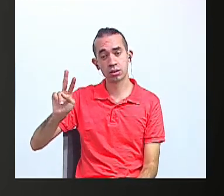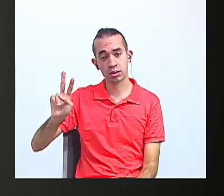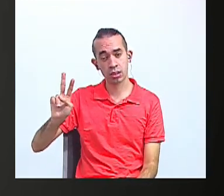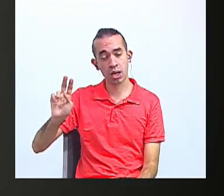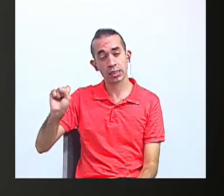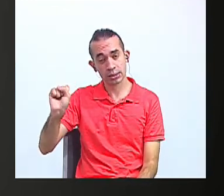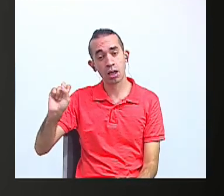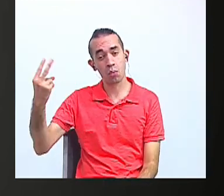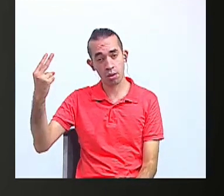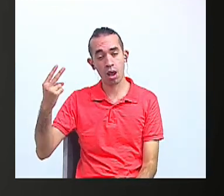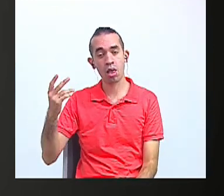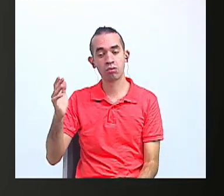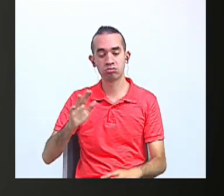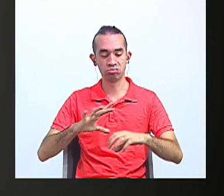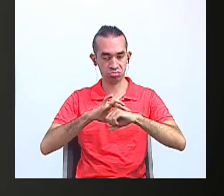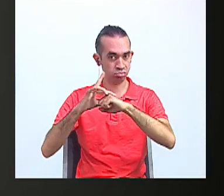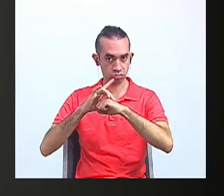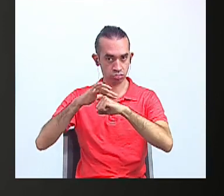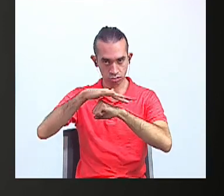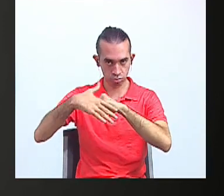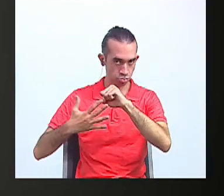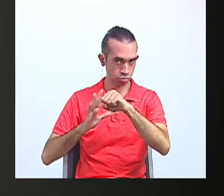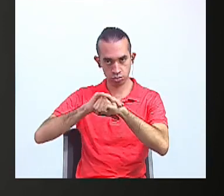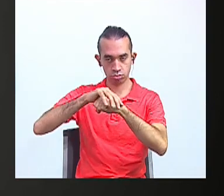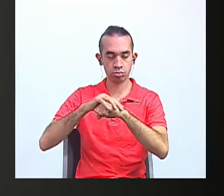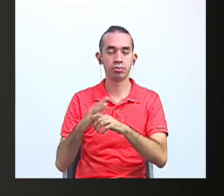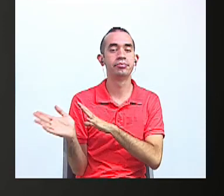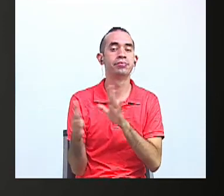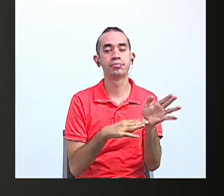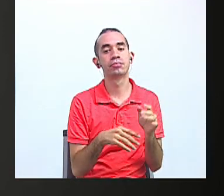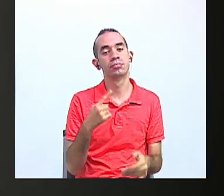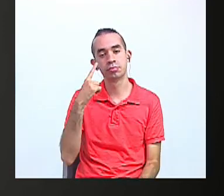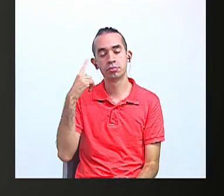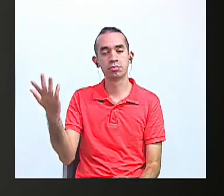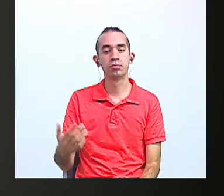terrestres. Muy bien, hagamos otro más.